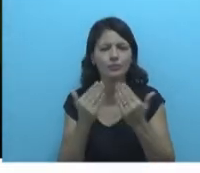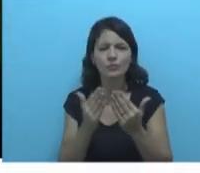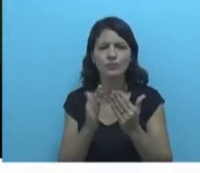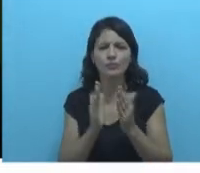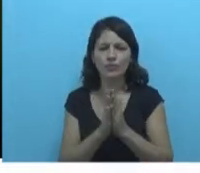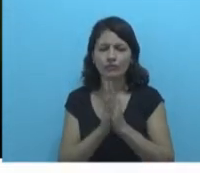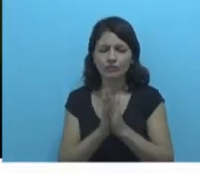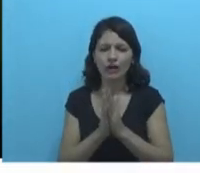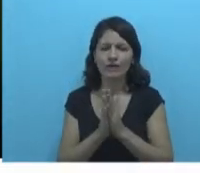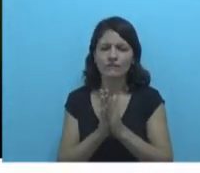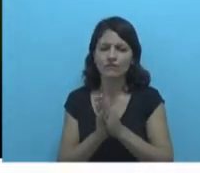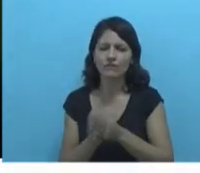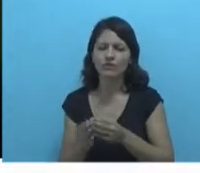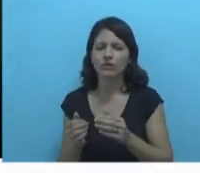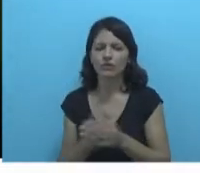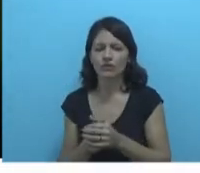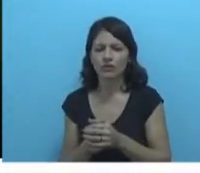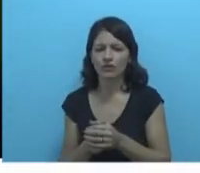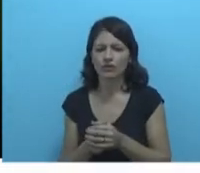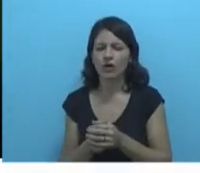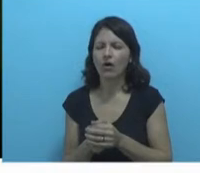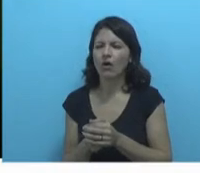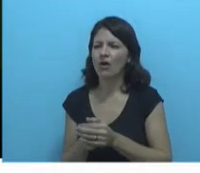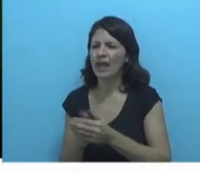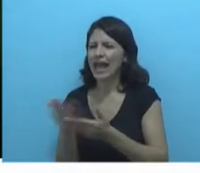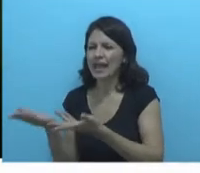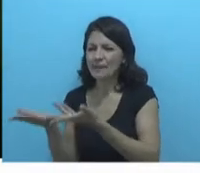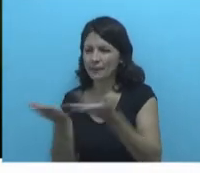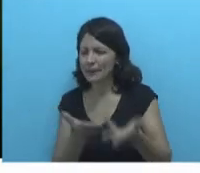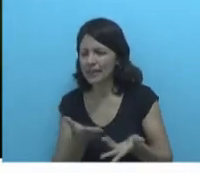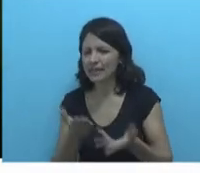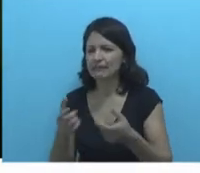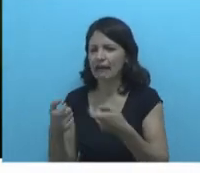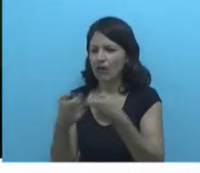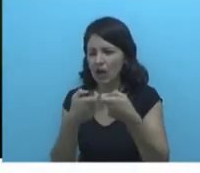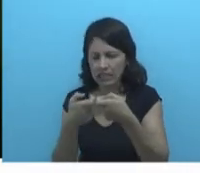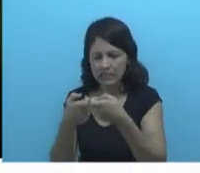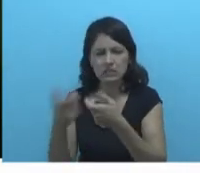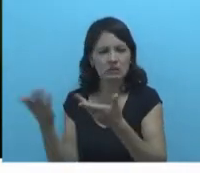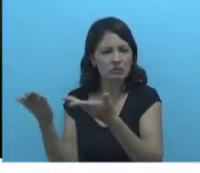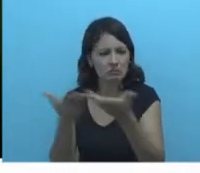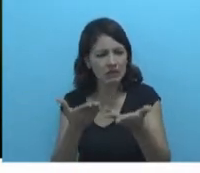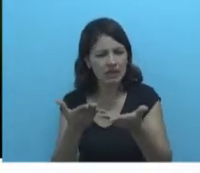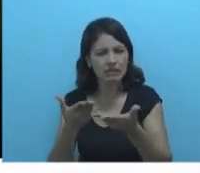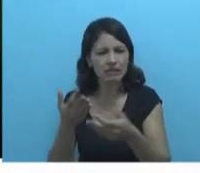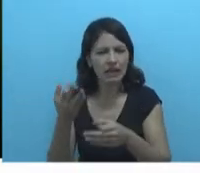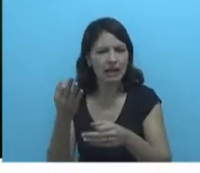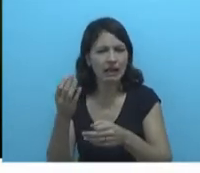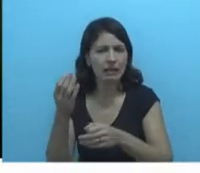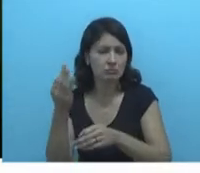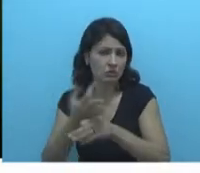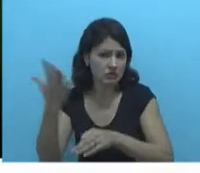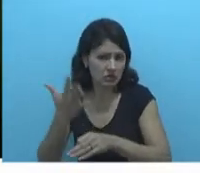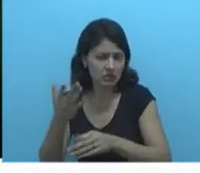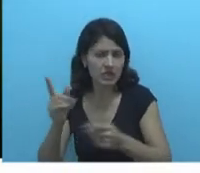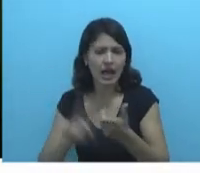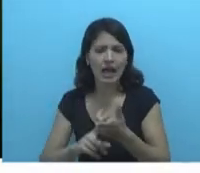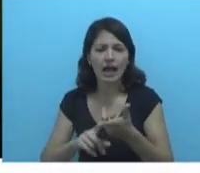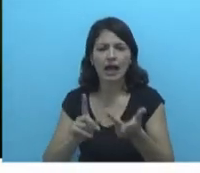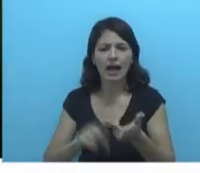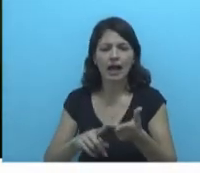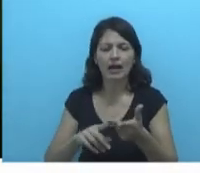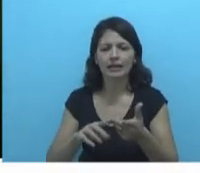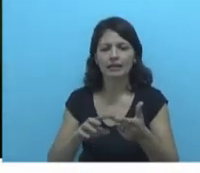participen activamente, que acerquen especialistas, organizaciones, los mismos Médicos Sin Fronteras han